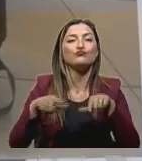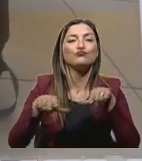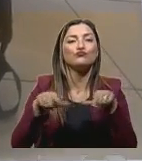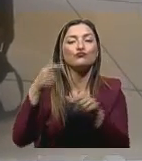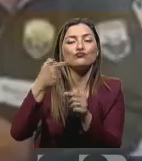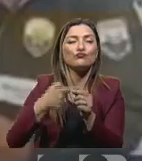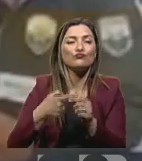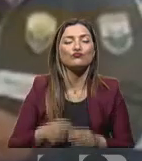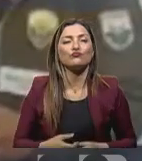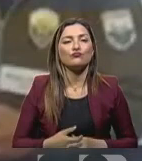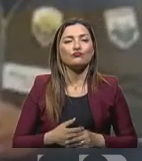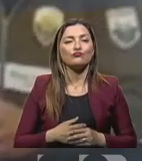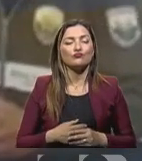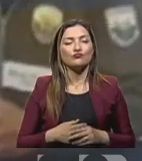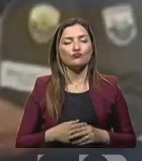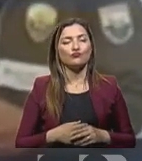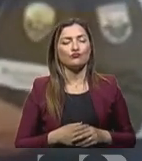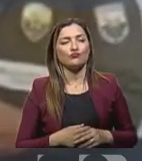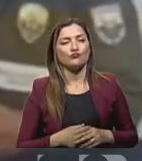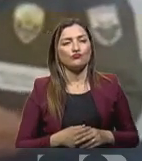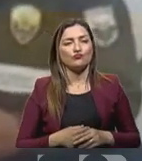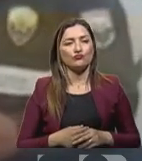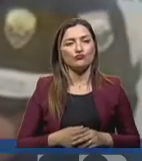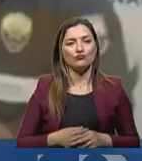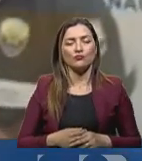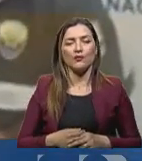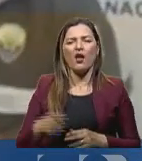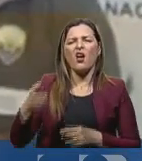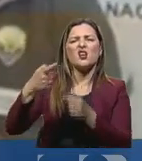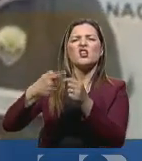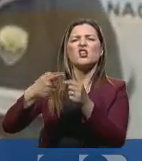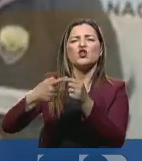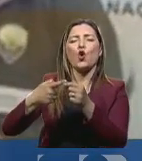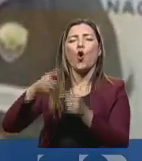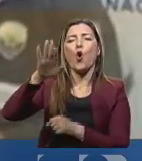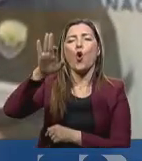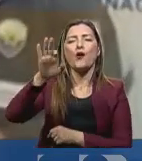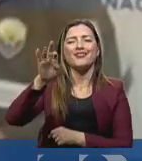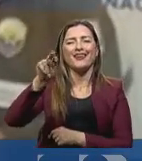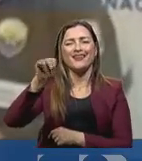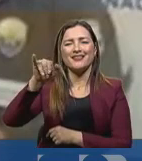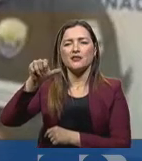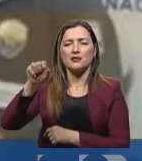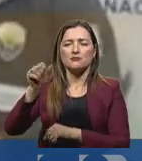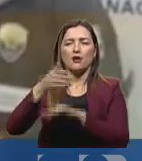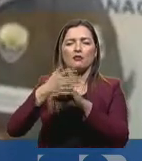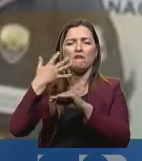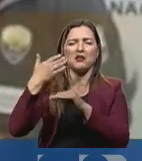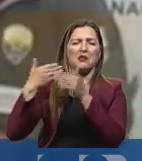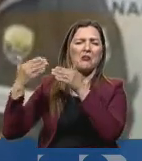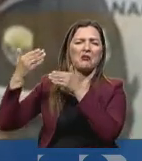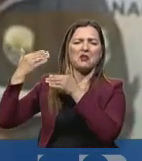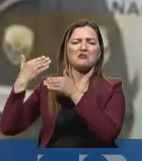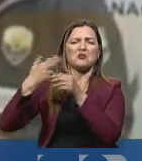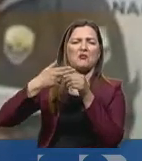sectores de la ciudad no suelen este dentro del robo de sino también en otras fechas habían participado en el sector de